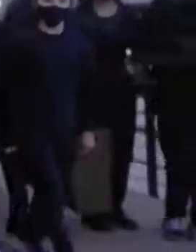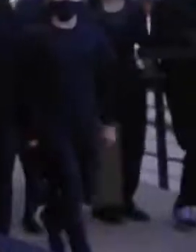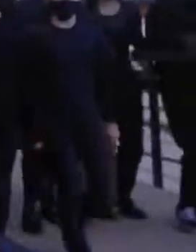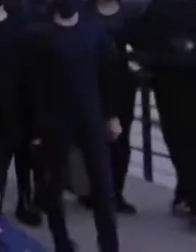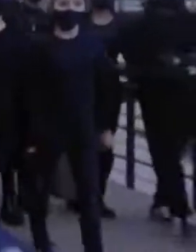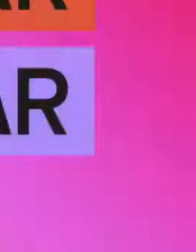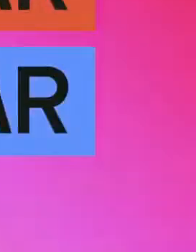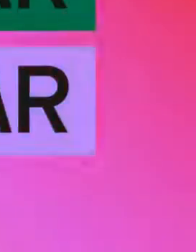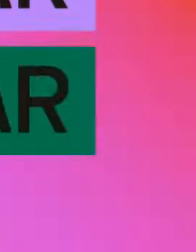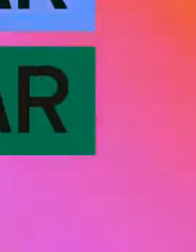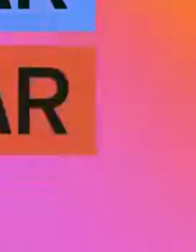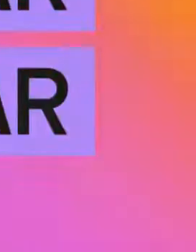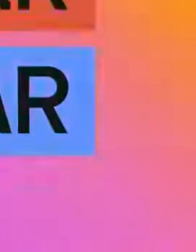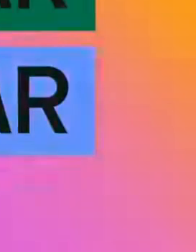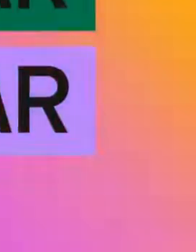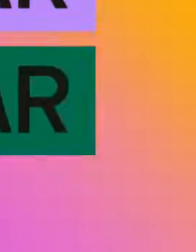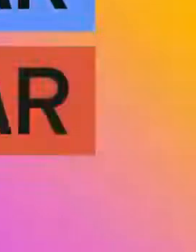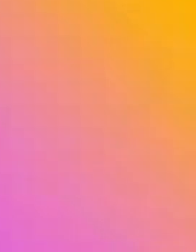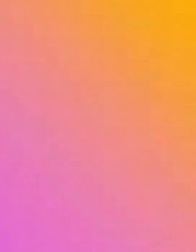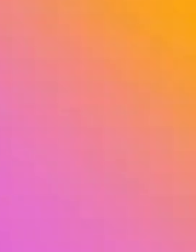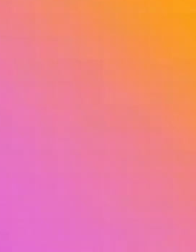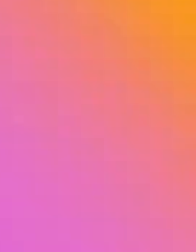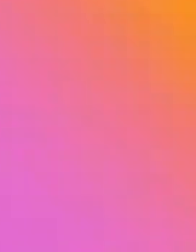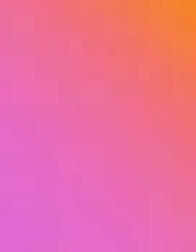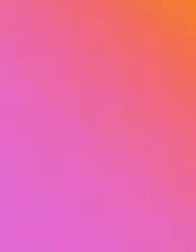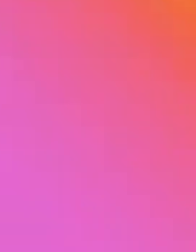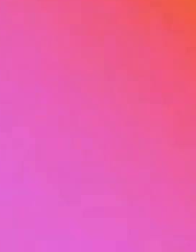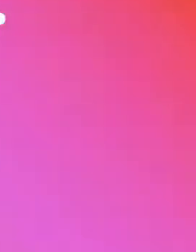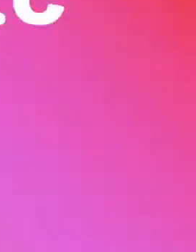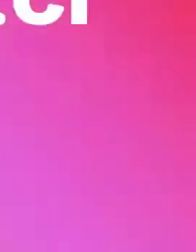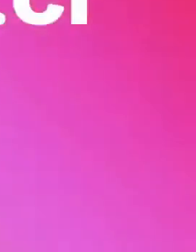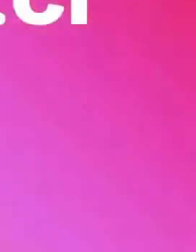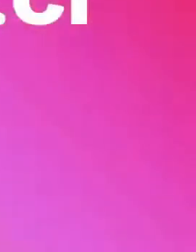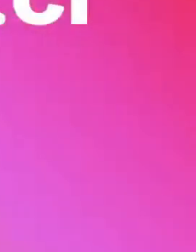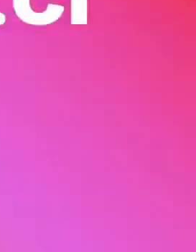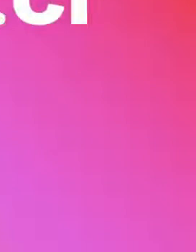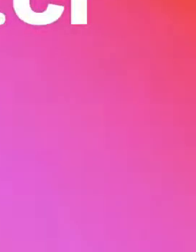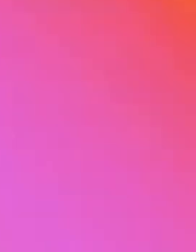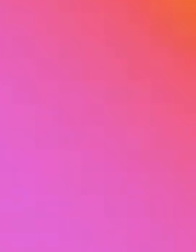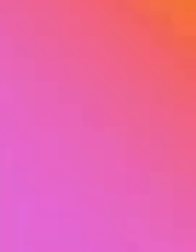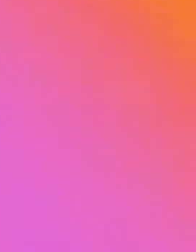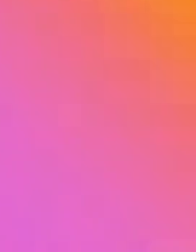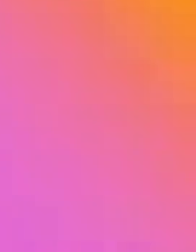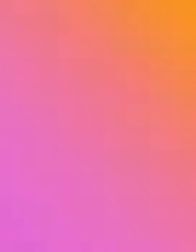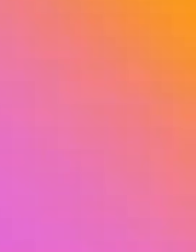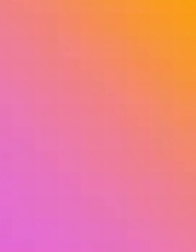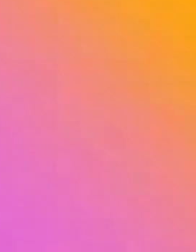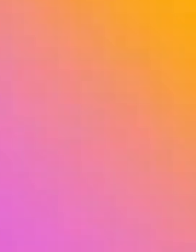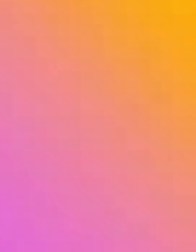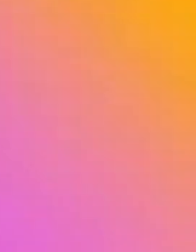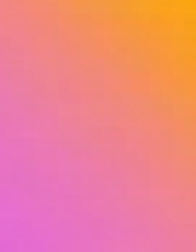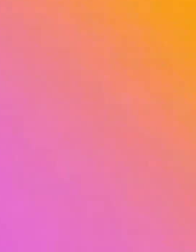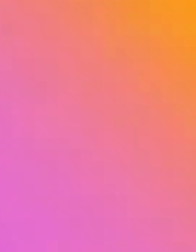equipo educativo y postula a Elige Innovar en eligeinnovar.cl.